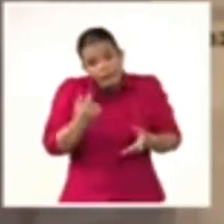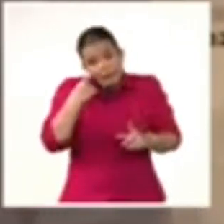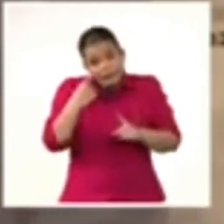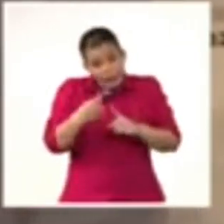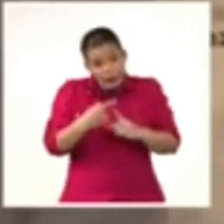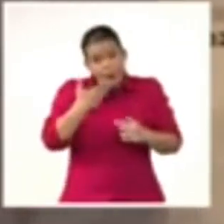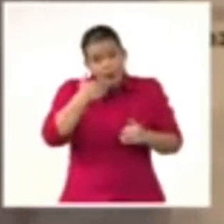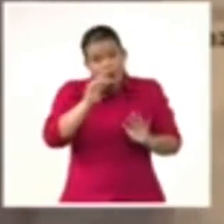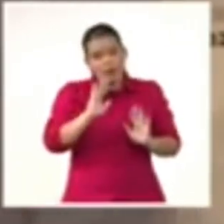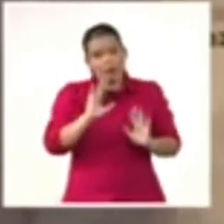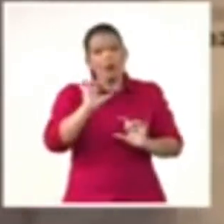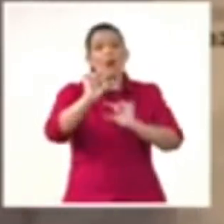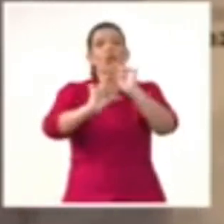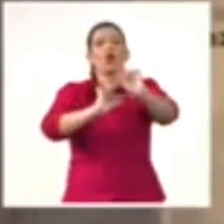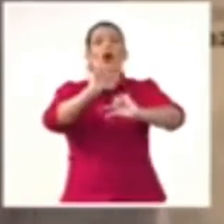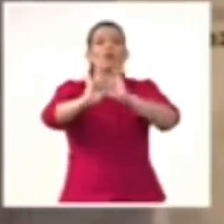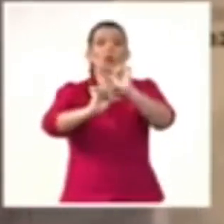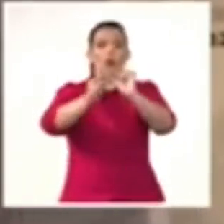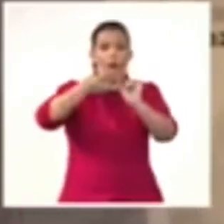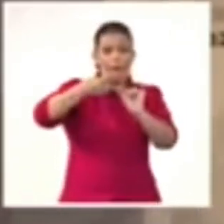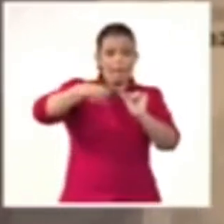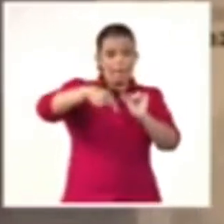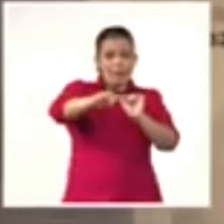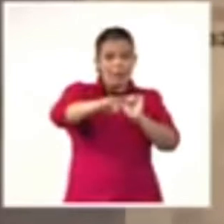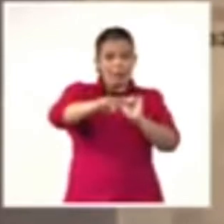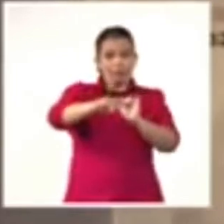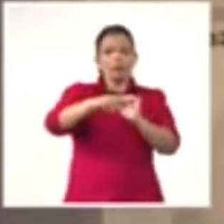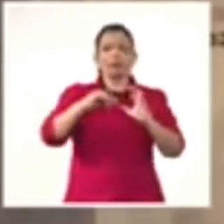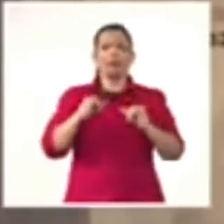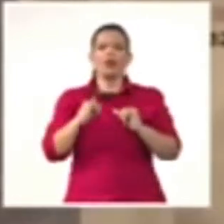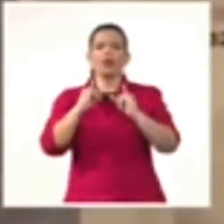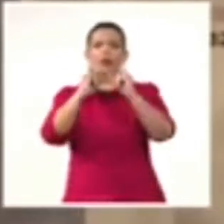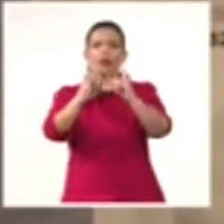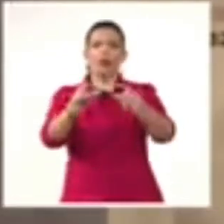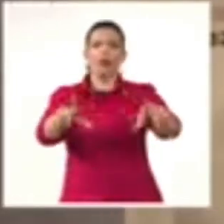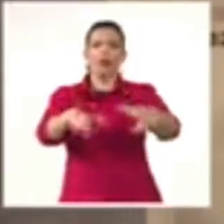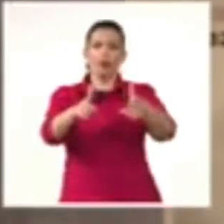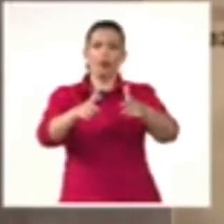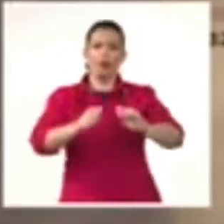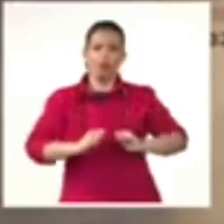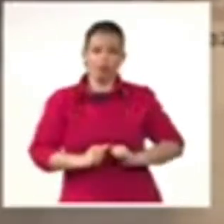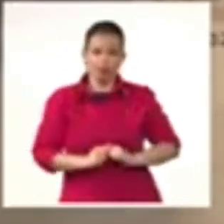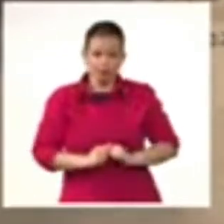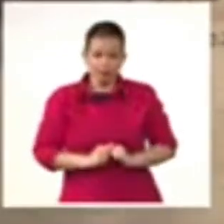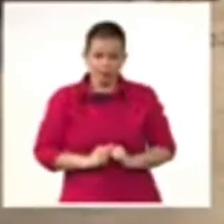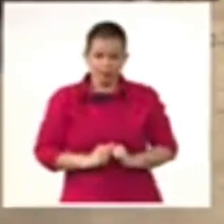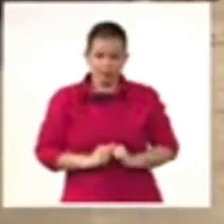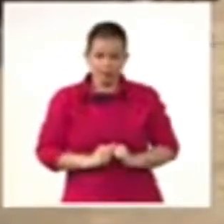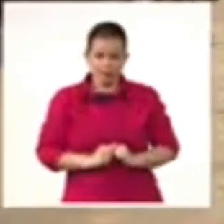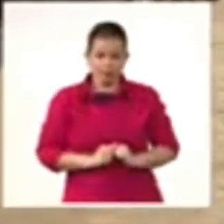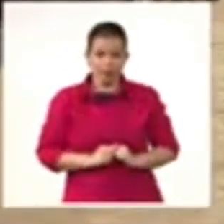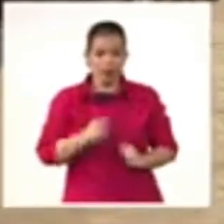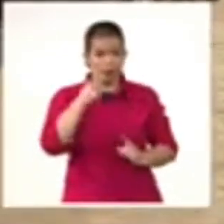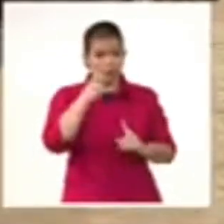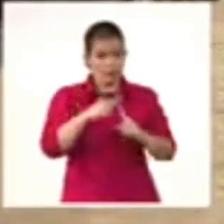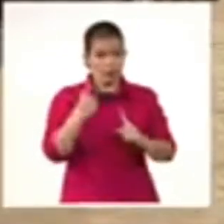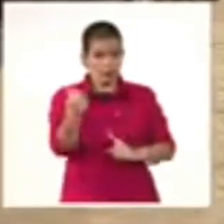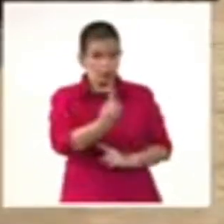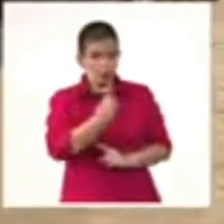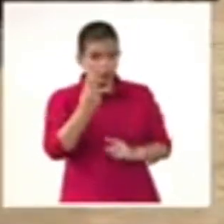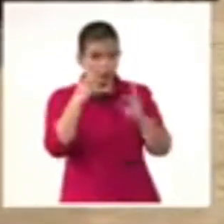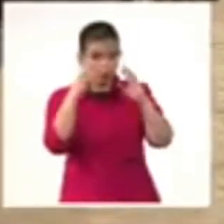se informarán los detalles de su implementación. Si queremos tener resultados positivos en menos tiempo,